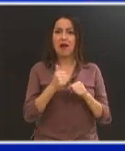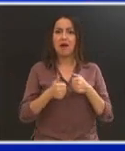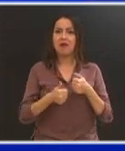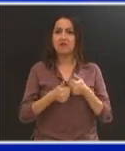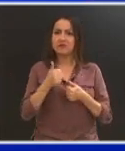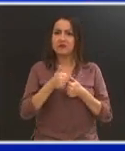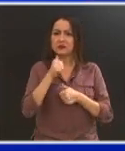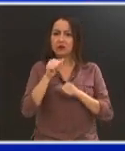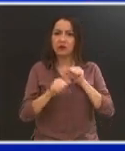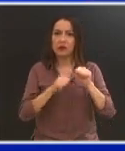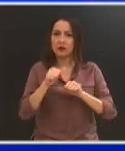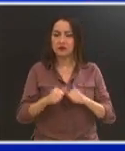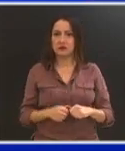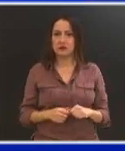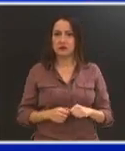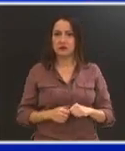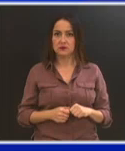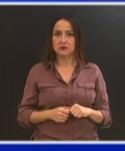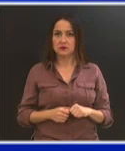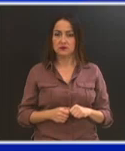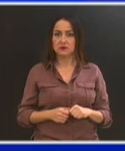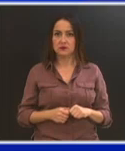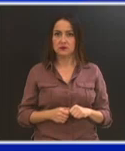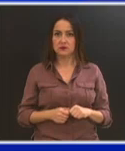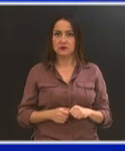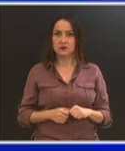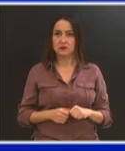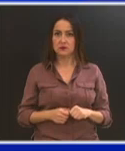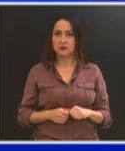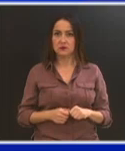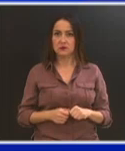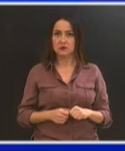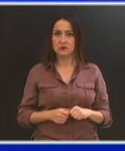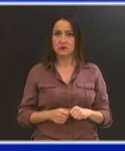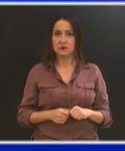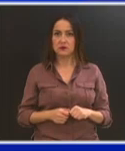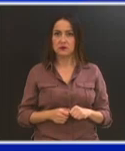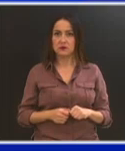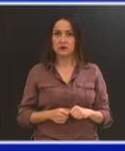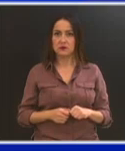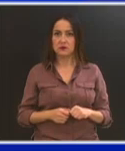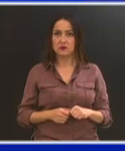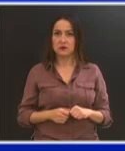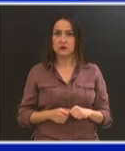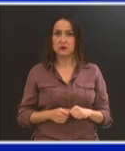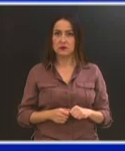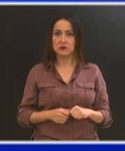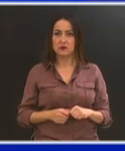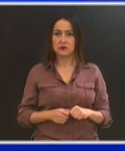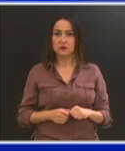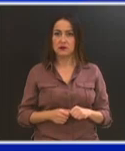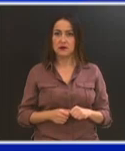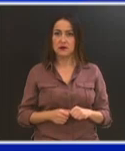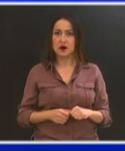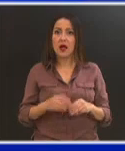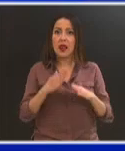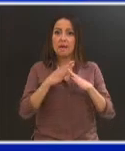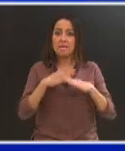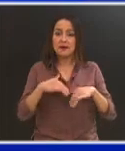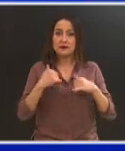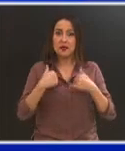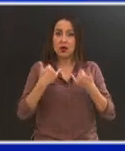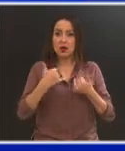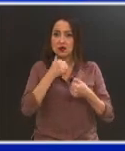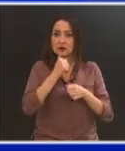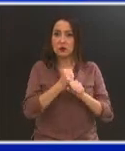esfuerzo, también incluso a lo que sería pues a la paz, digamos, que actualmente a raíz de la